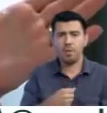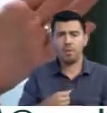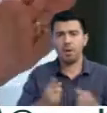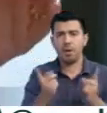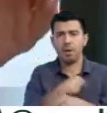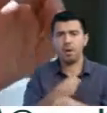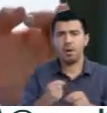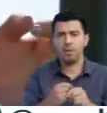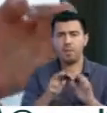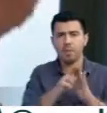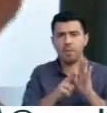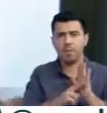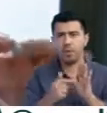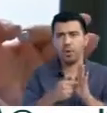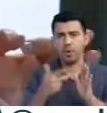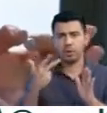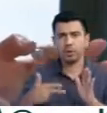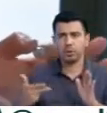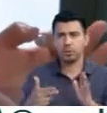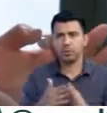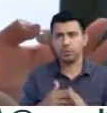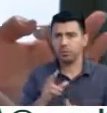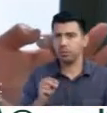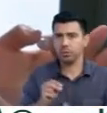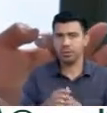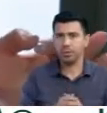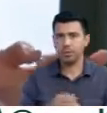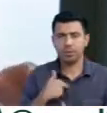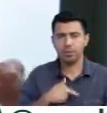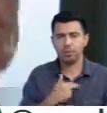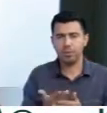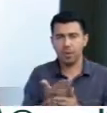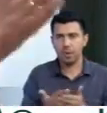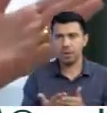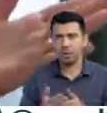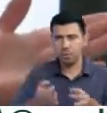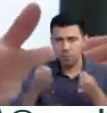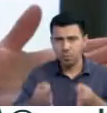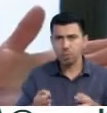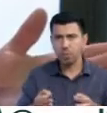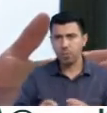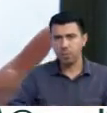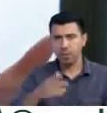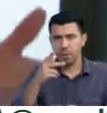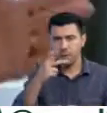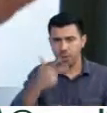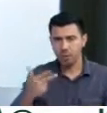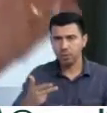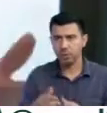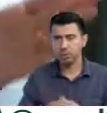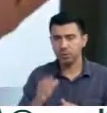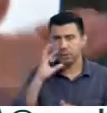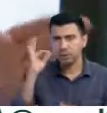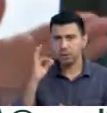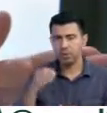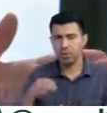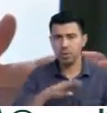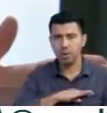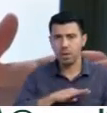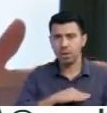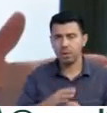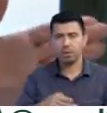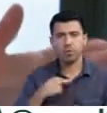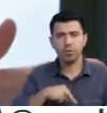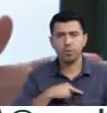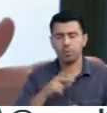constitucional. Nosotros estamos exigiéndole que cumpla con el marco constitucional. Se lo hemos dicho 50.000 veces, señor alcalde, revise que no estamos por